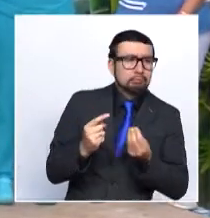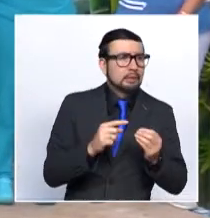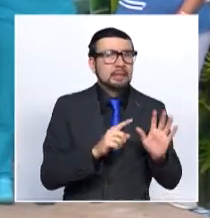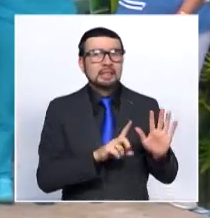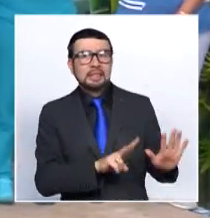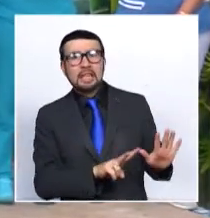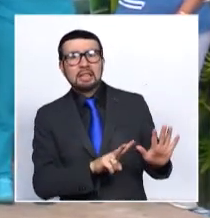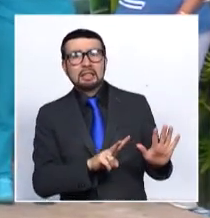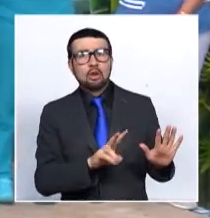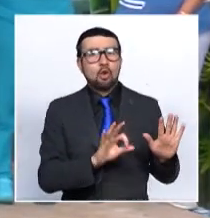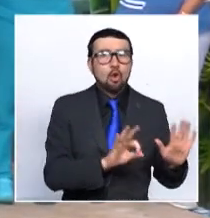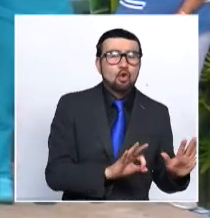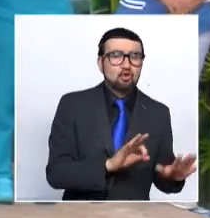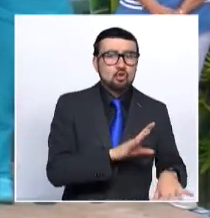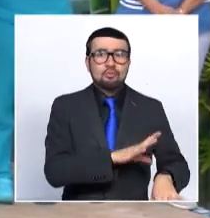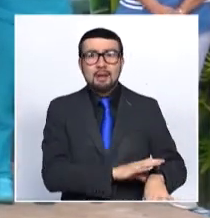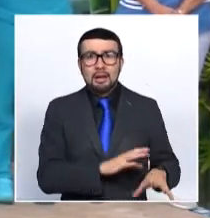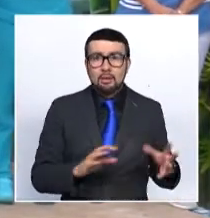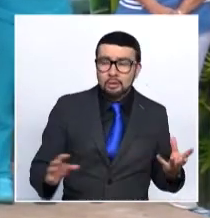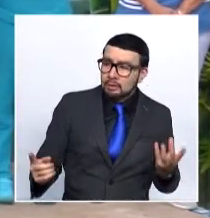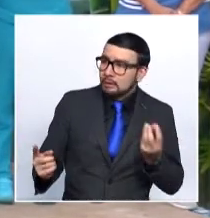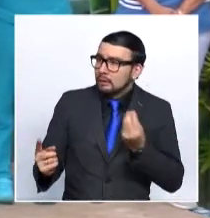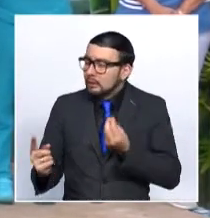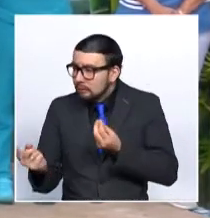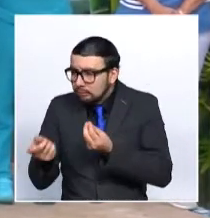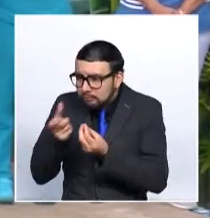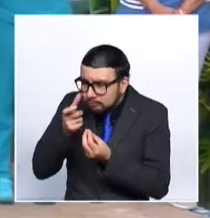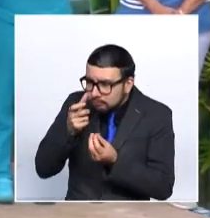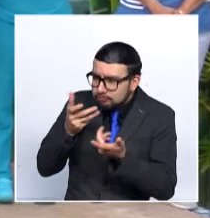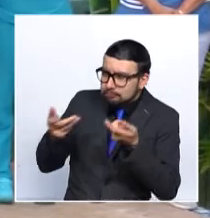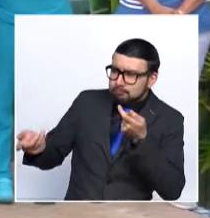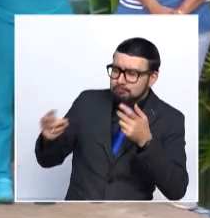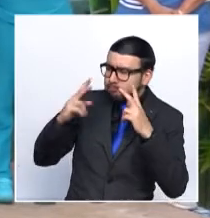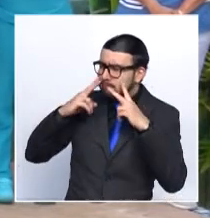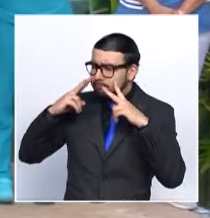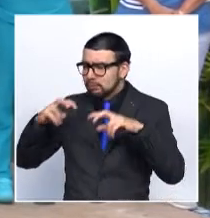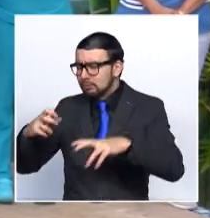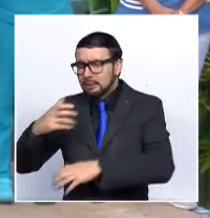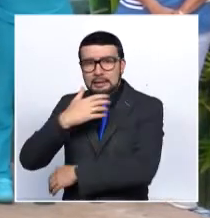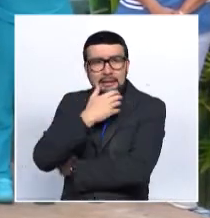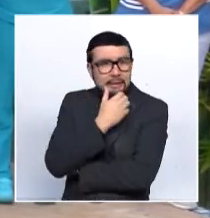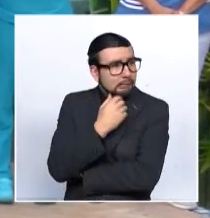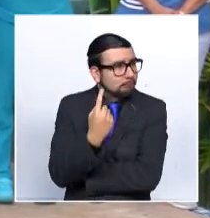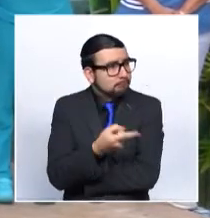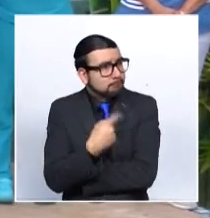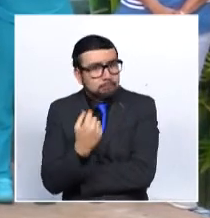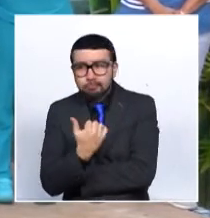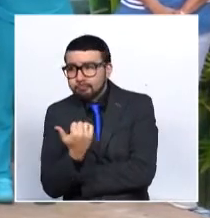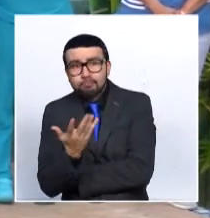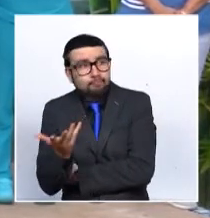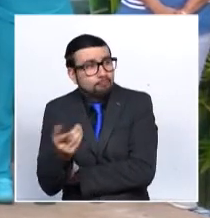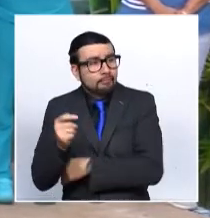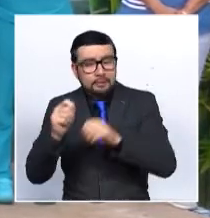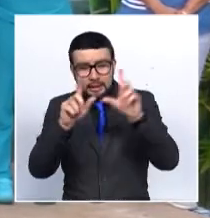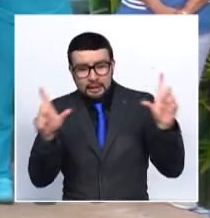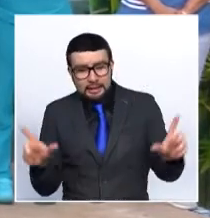médicos, pese a que pagan una consulta con 7 médicos, y analizar el caso clínico y mirar los exámenes